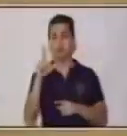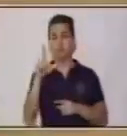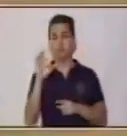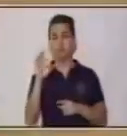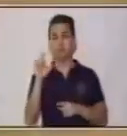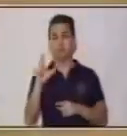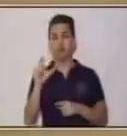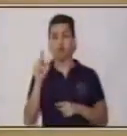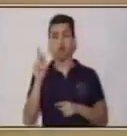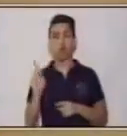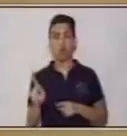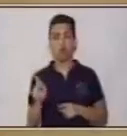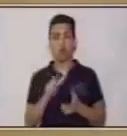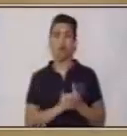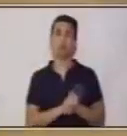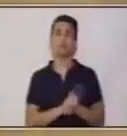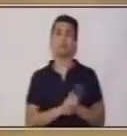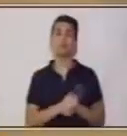la palabra mouse,